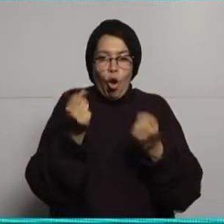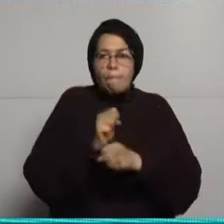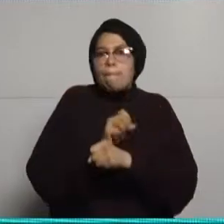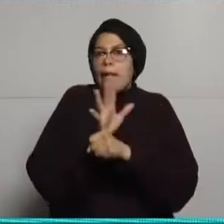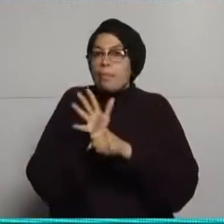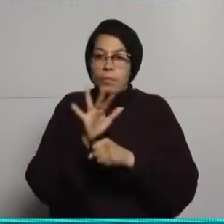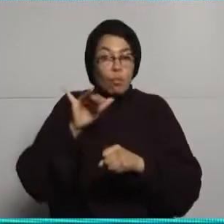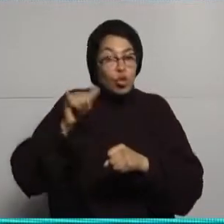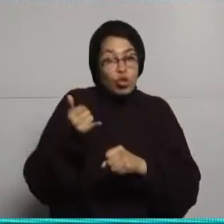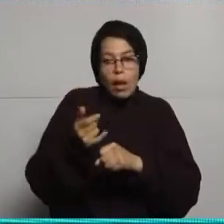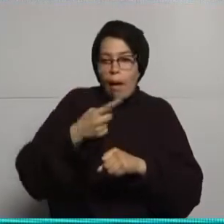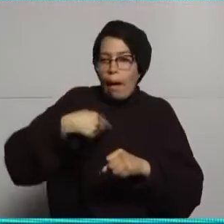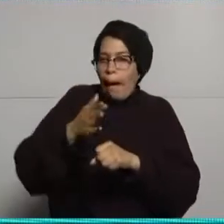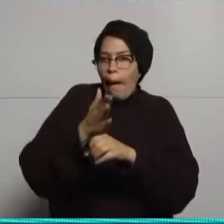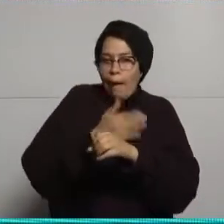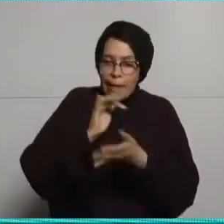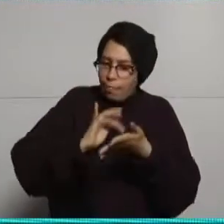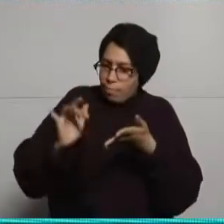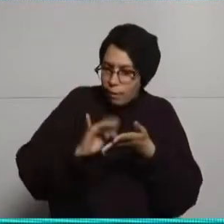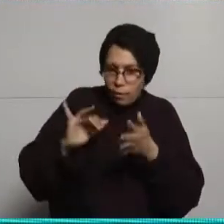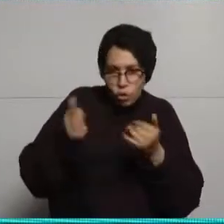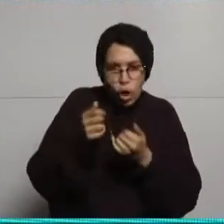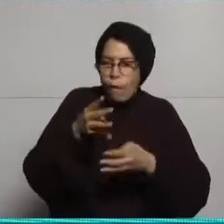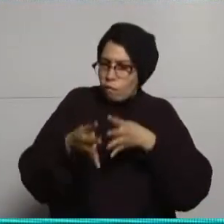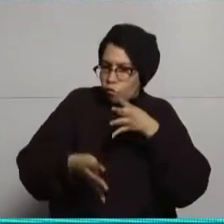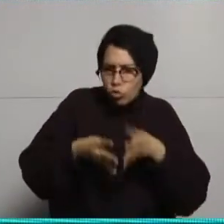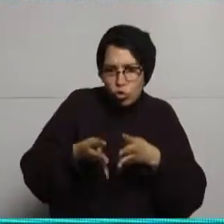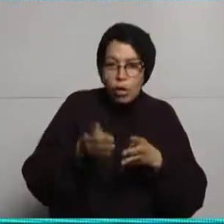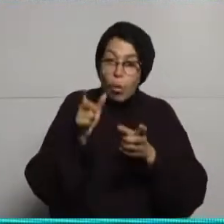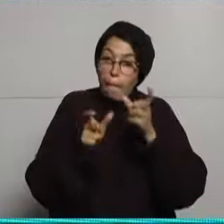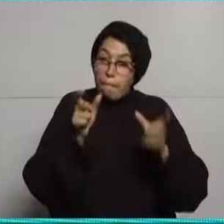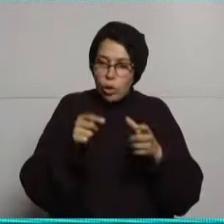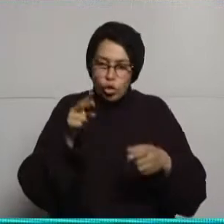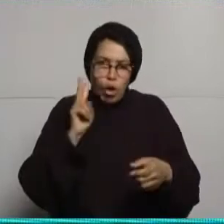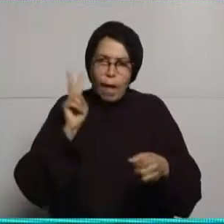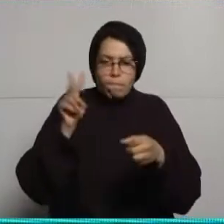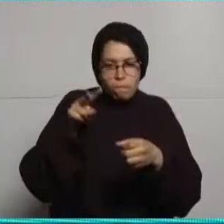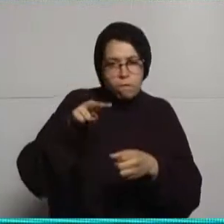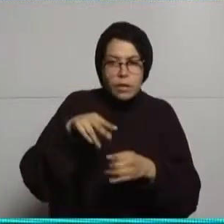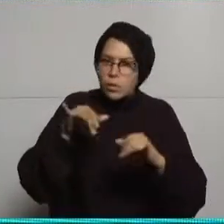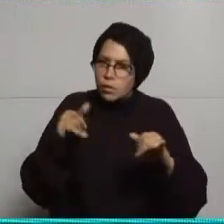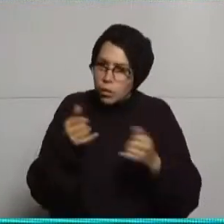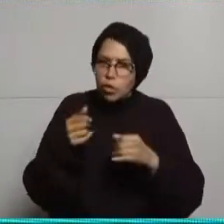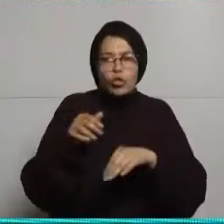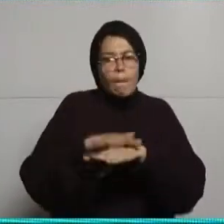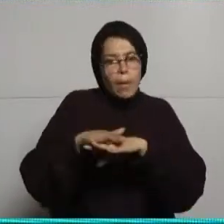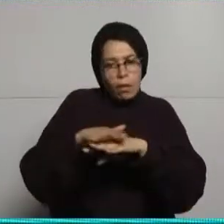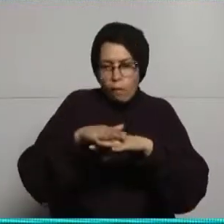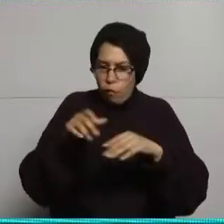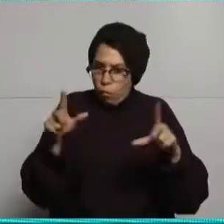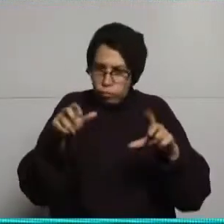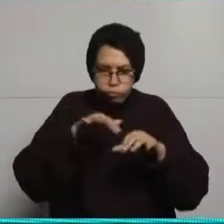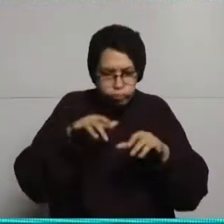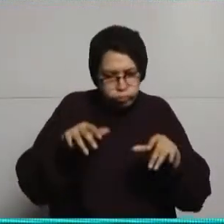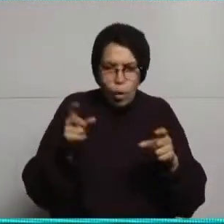una herramienta digital funcionando, teniendo su público, un cierto público ya alcanzado, nos